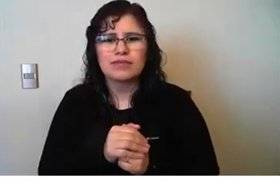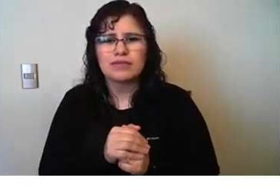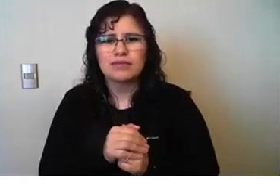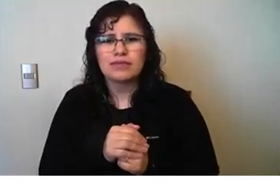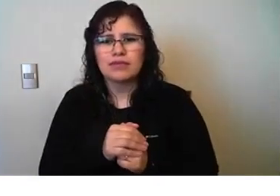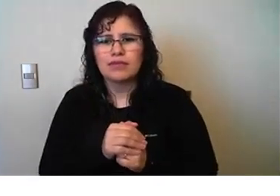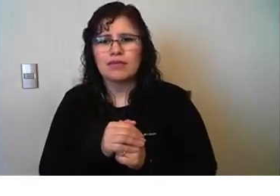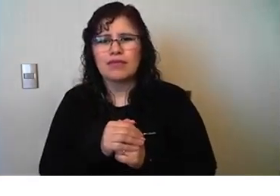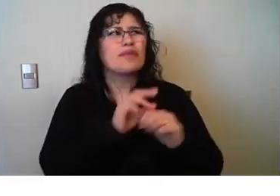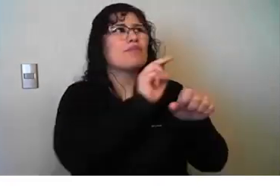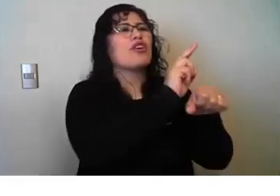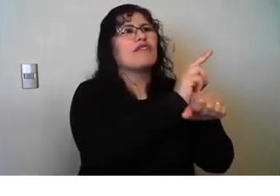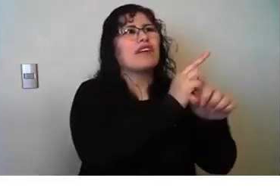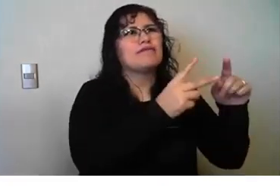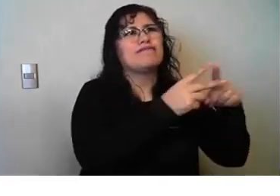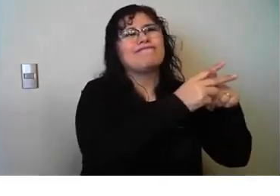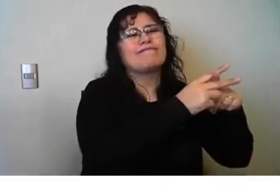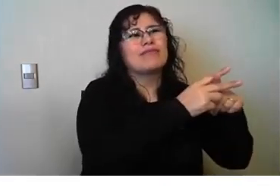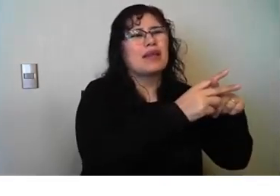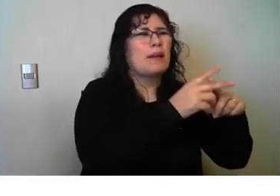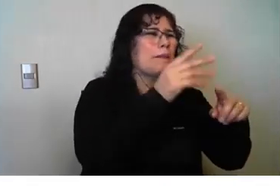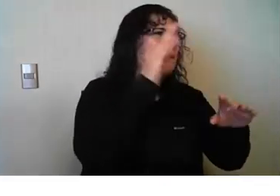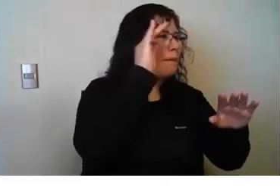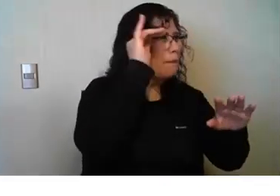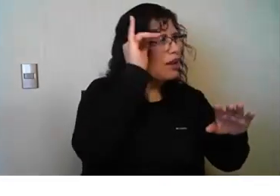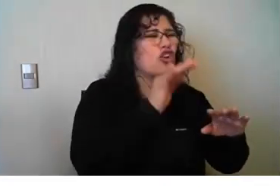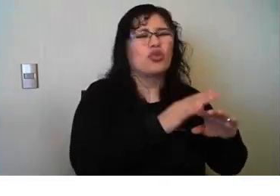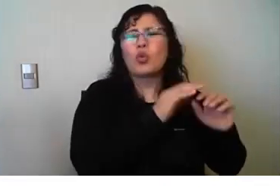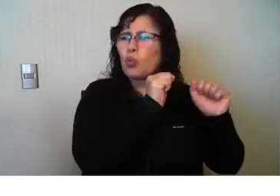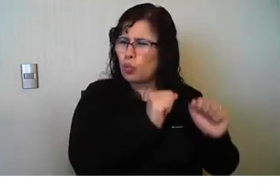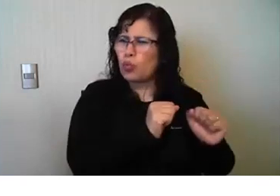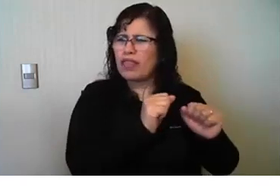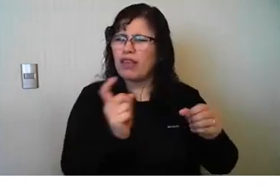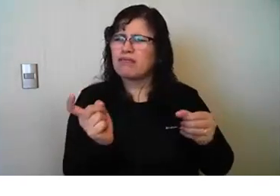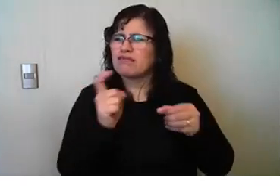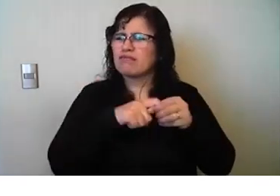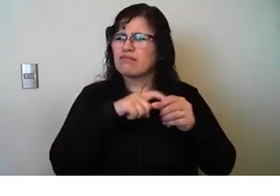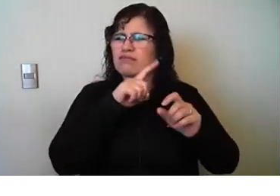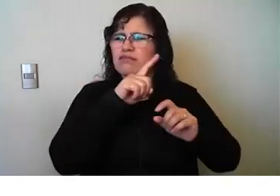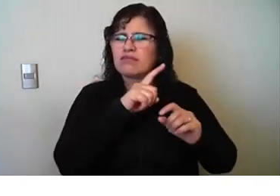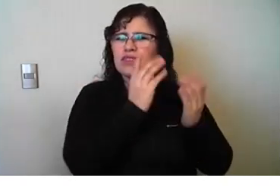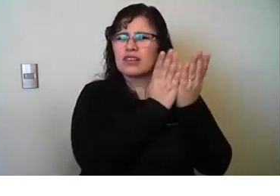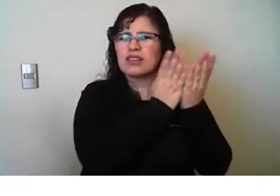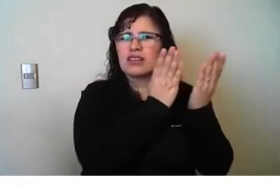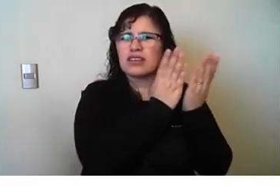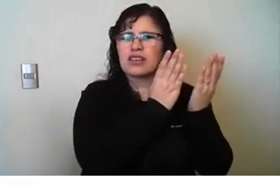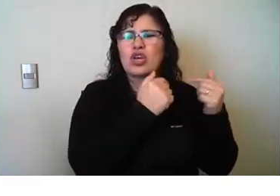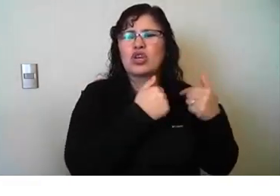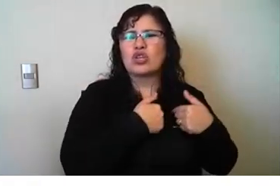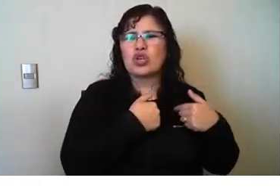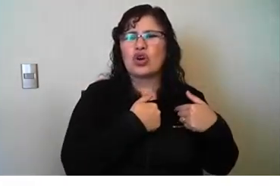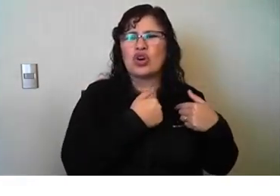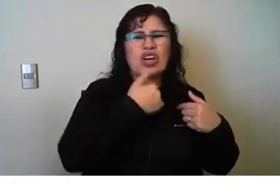Profe, ¿Sí? disculpe que le interrumpa, ¿usted podría admitirme? Lo que pasa es que estoy en un dispositivo, pero necesito cambiarme al otro.